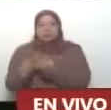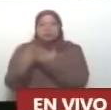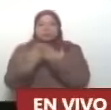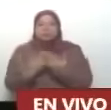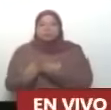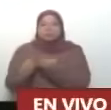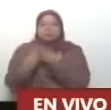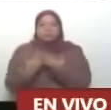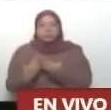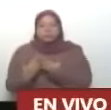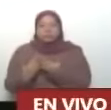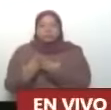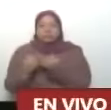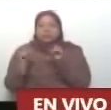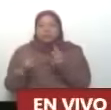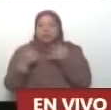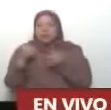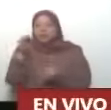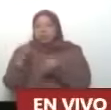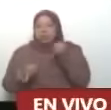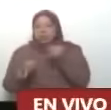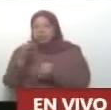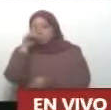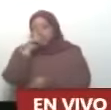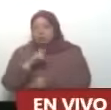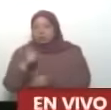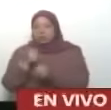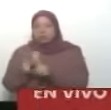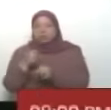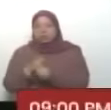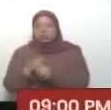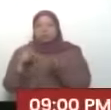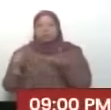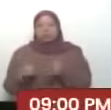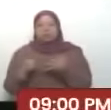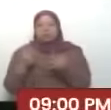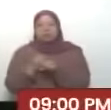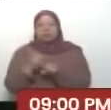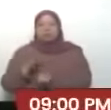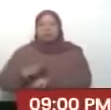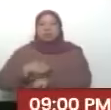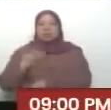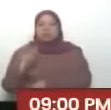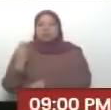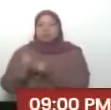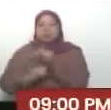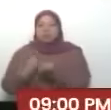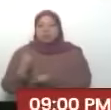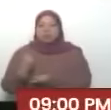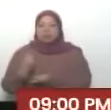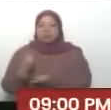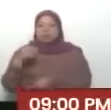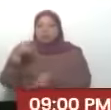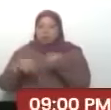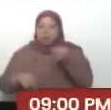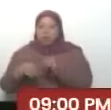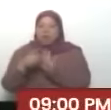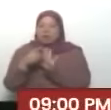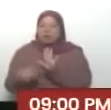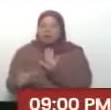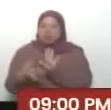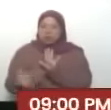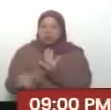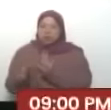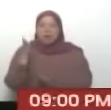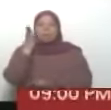Ya vamos en el sexto derecho de derecho, en el sexto semestre, que se pudiera decir en otra universidad, sexto semestre de derecho. Y